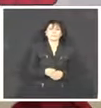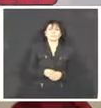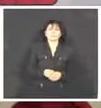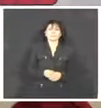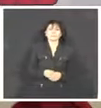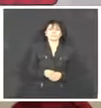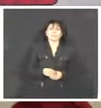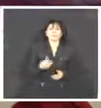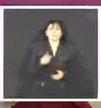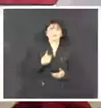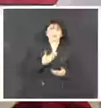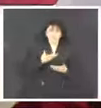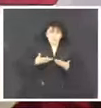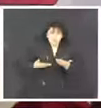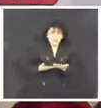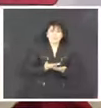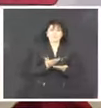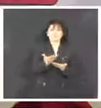compartirles